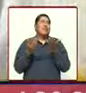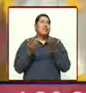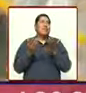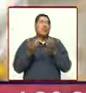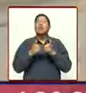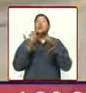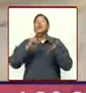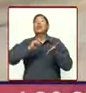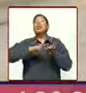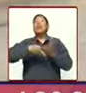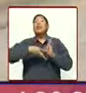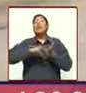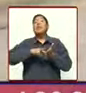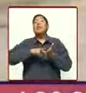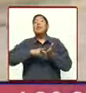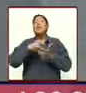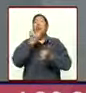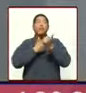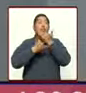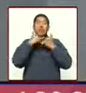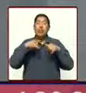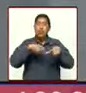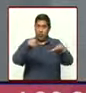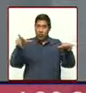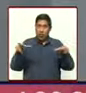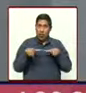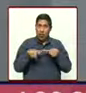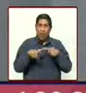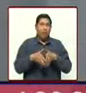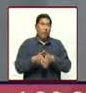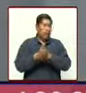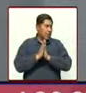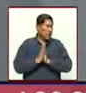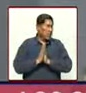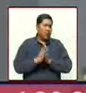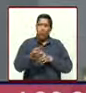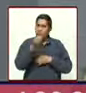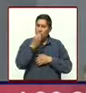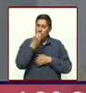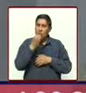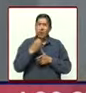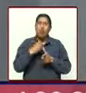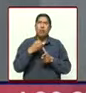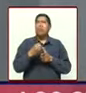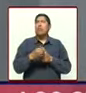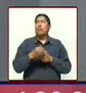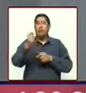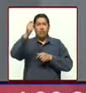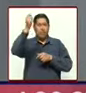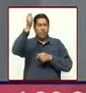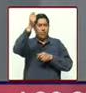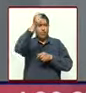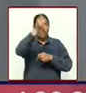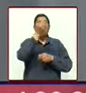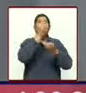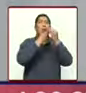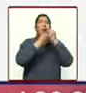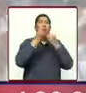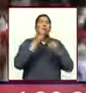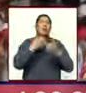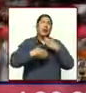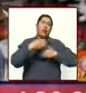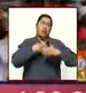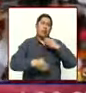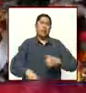como significado de que ellos estaban pasando por el lugar para pedir ya sea comida o algún alimento que ellos